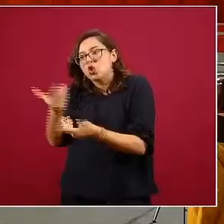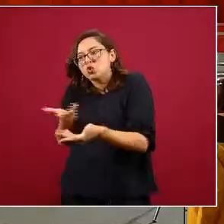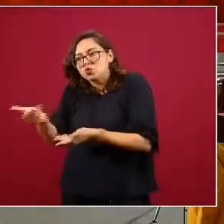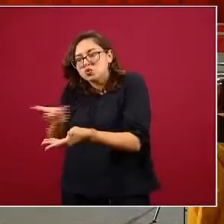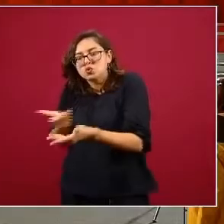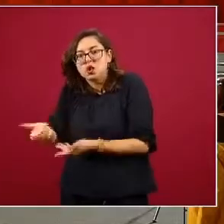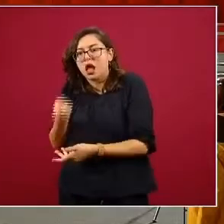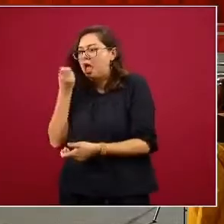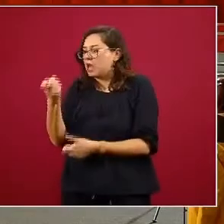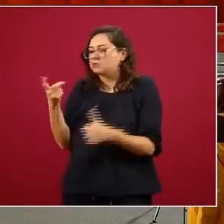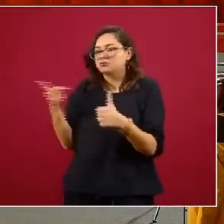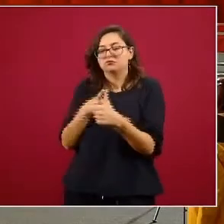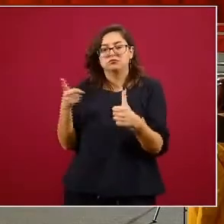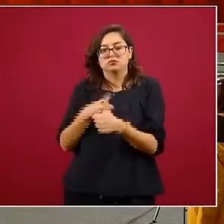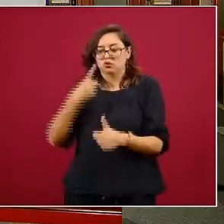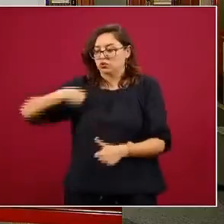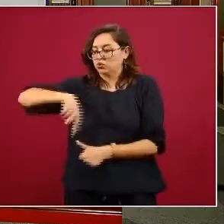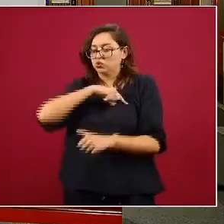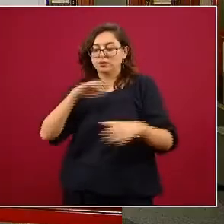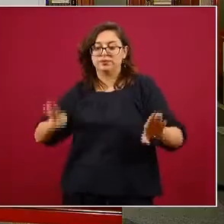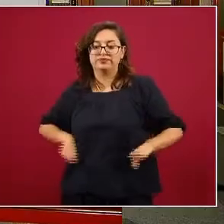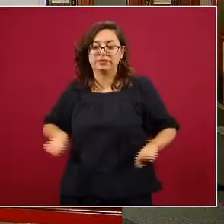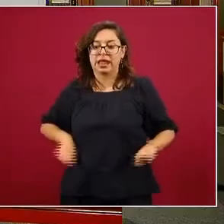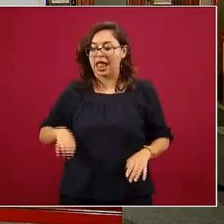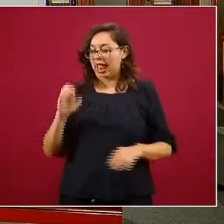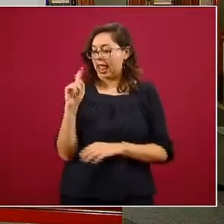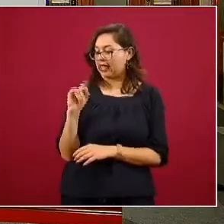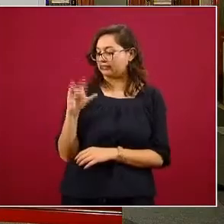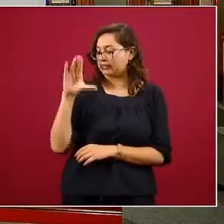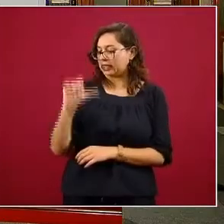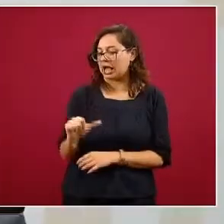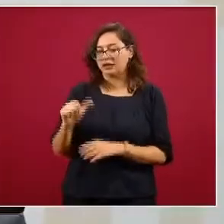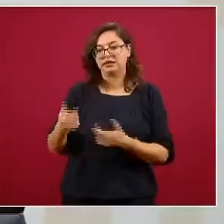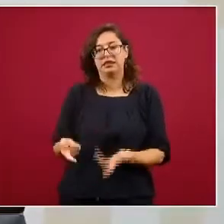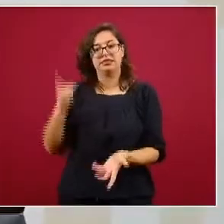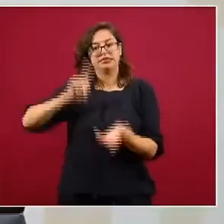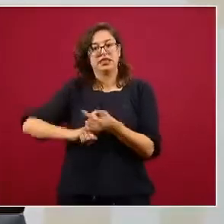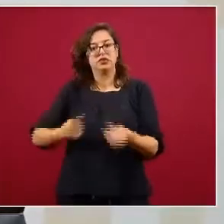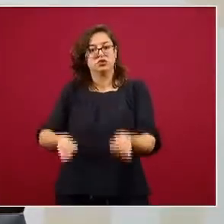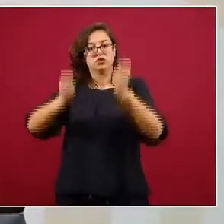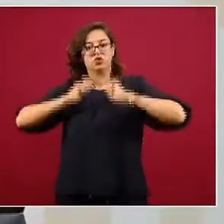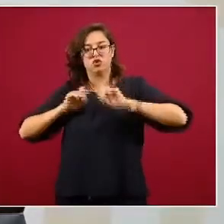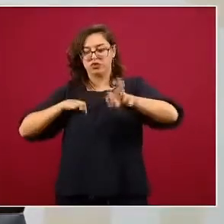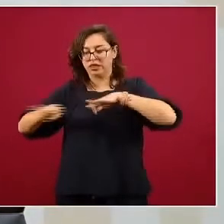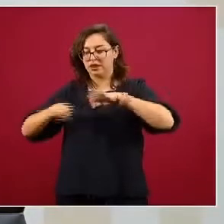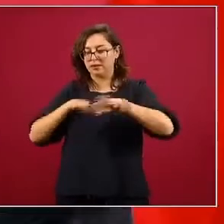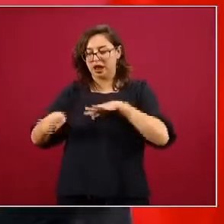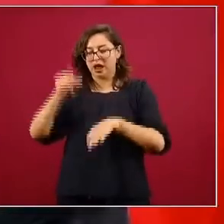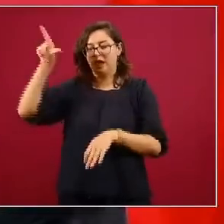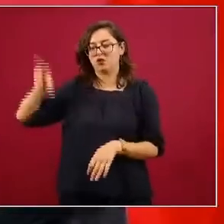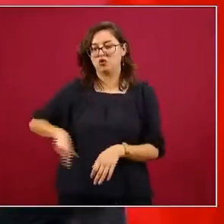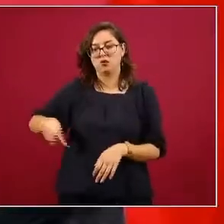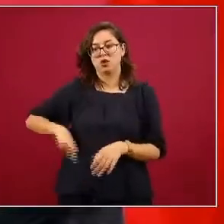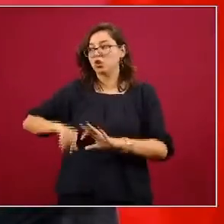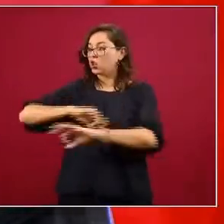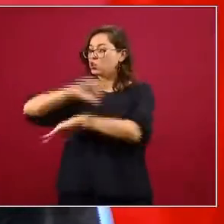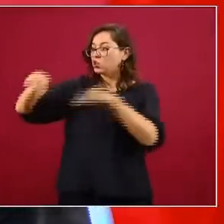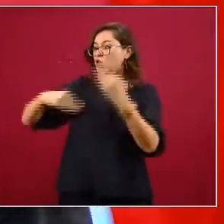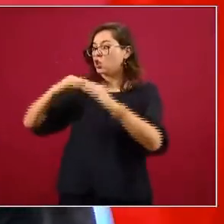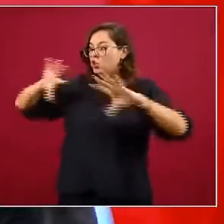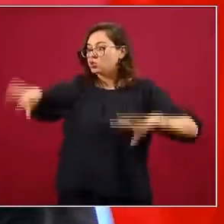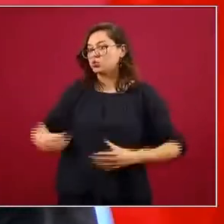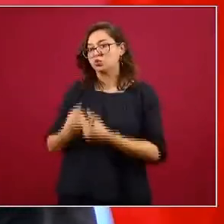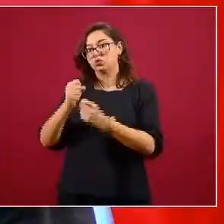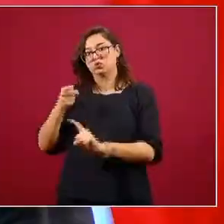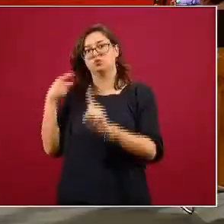compromiso ético de quienes trabajamos en este gobierno, porque es la visión del